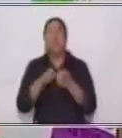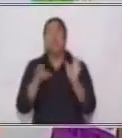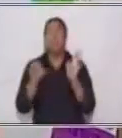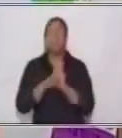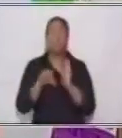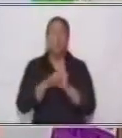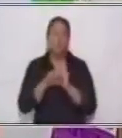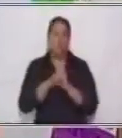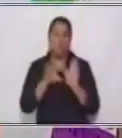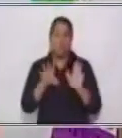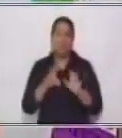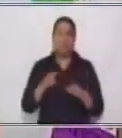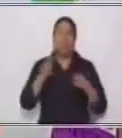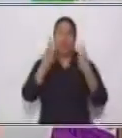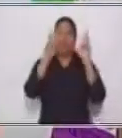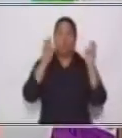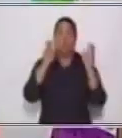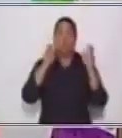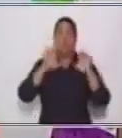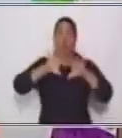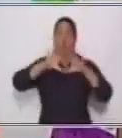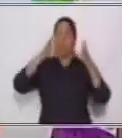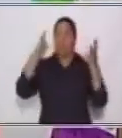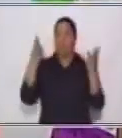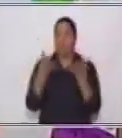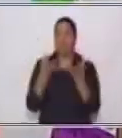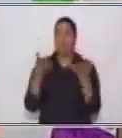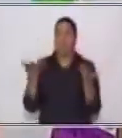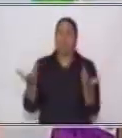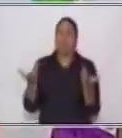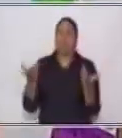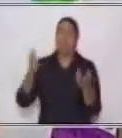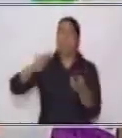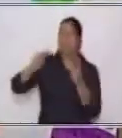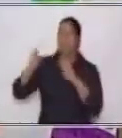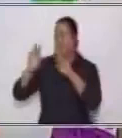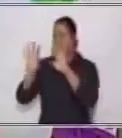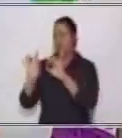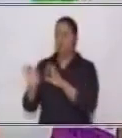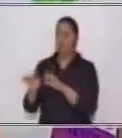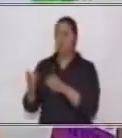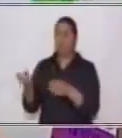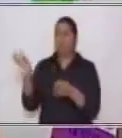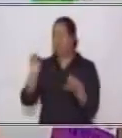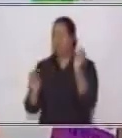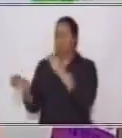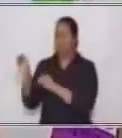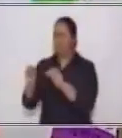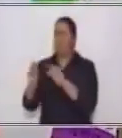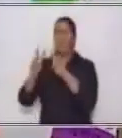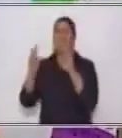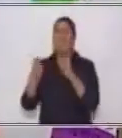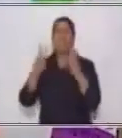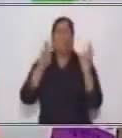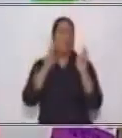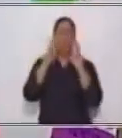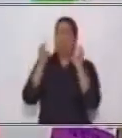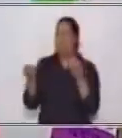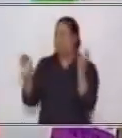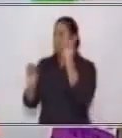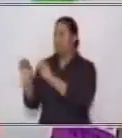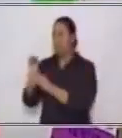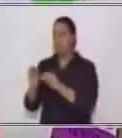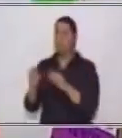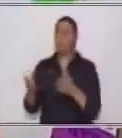queríamos abordar? Eso es la incoherencia, no hablar de otros temas o no incluir otros temas que no se